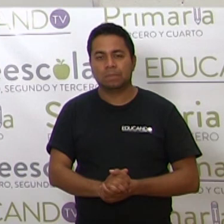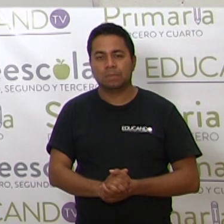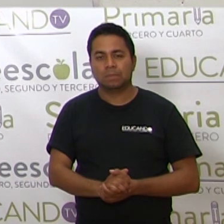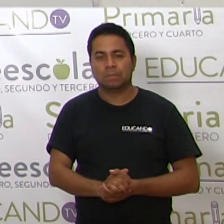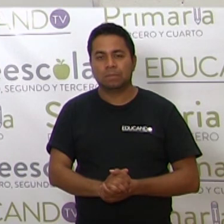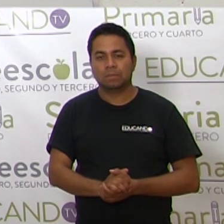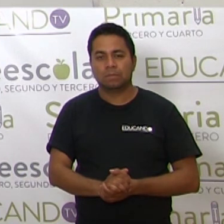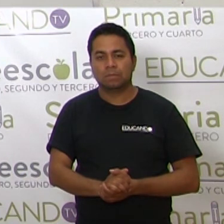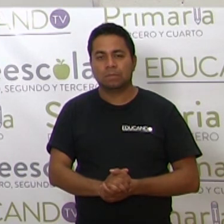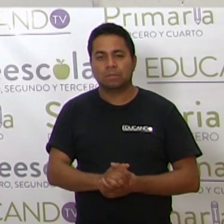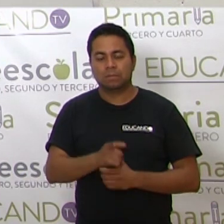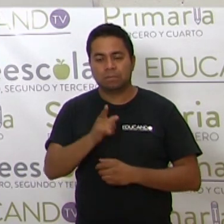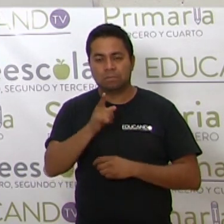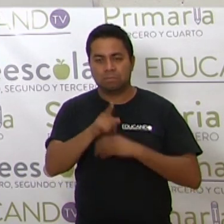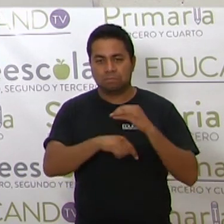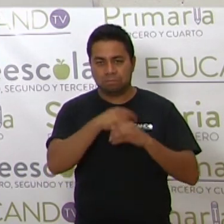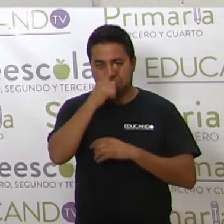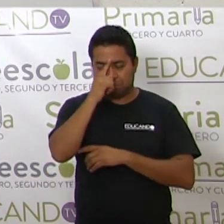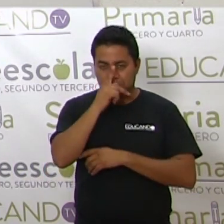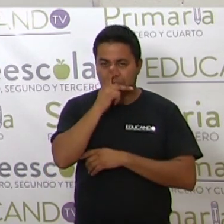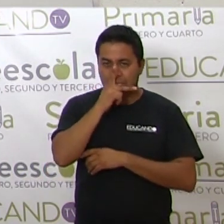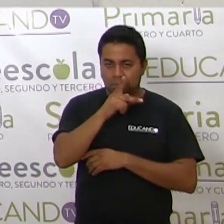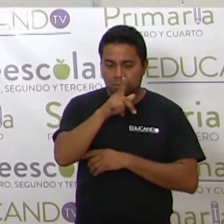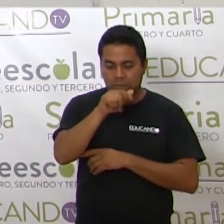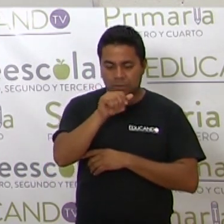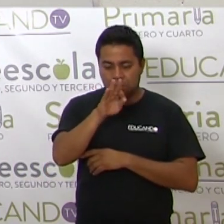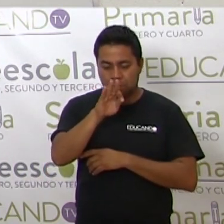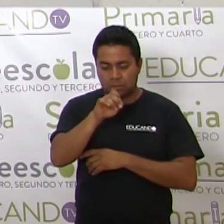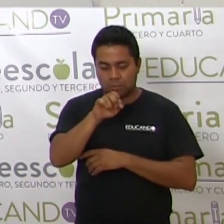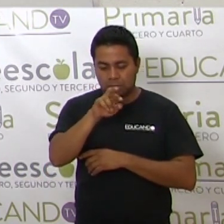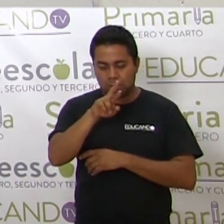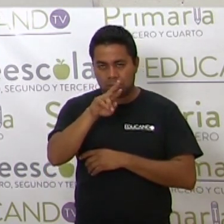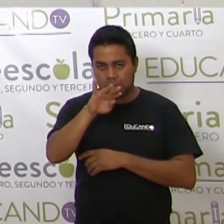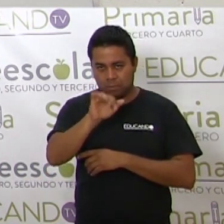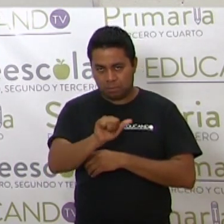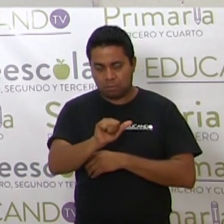la palabra la feria